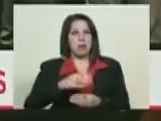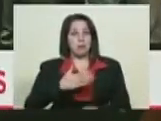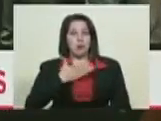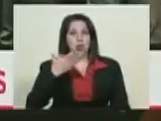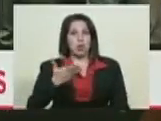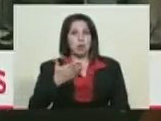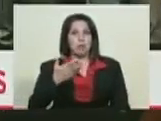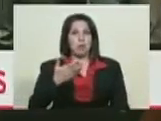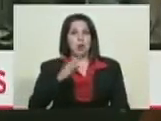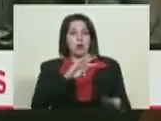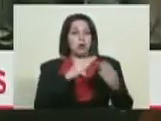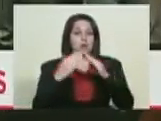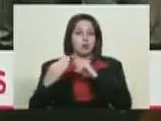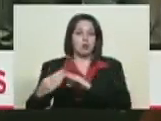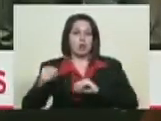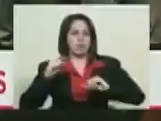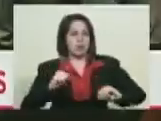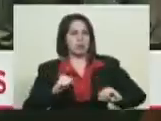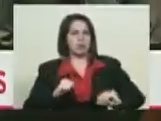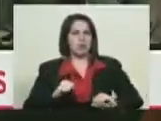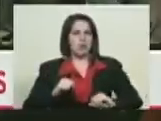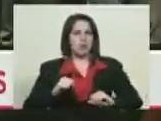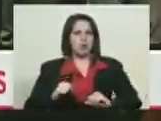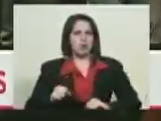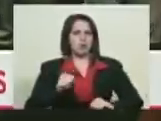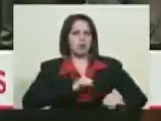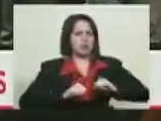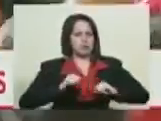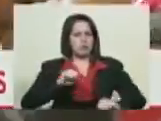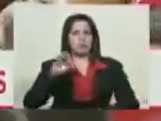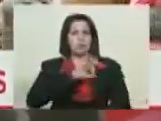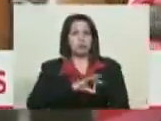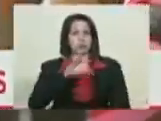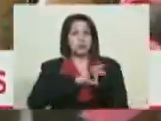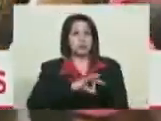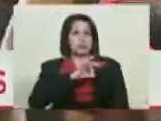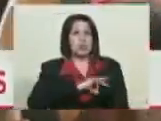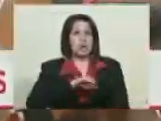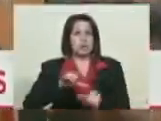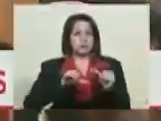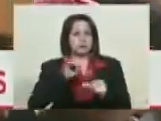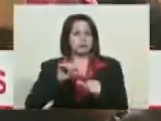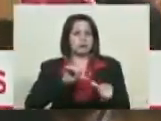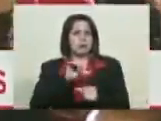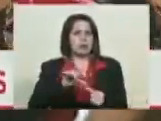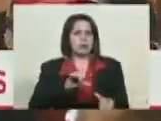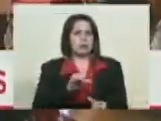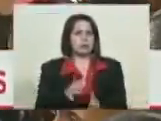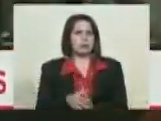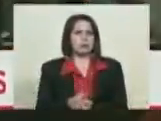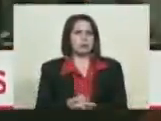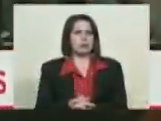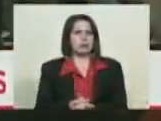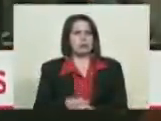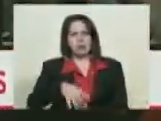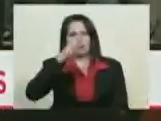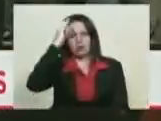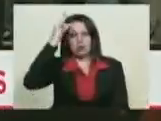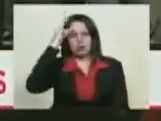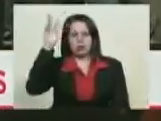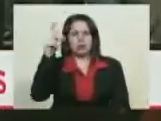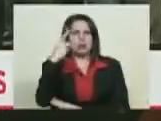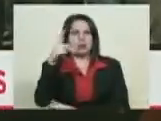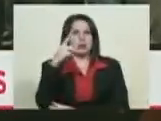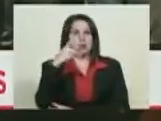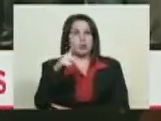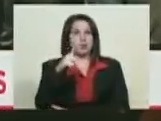las comunidades al mando, a los movimientos sociales, a los sindicatos, al Congreso de la Patria, al